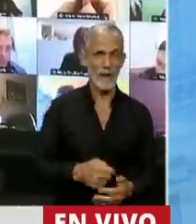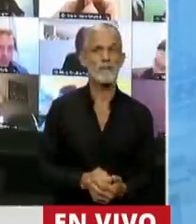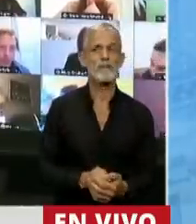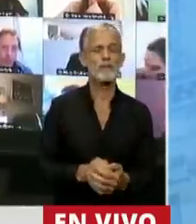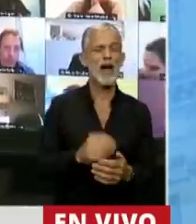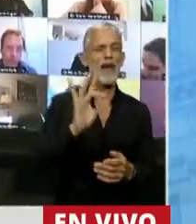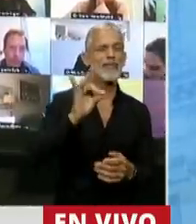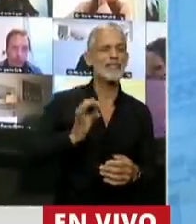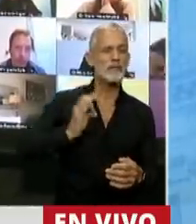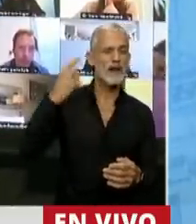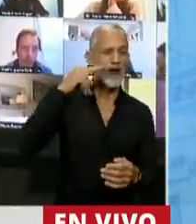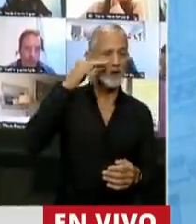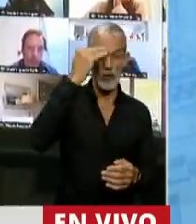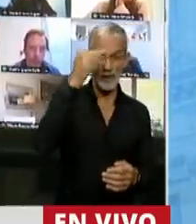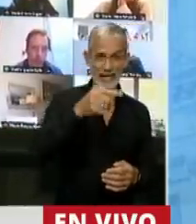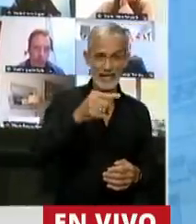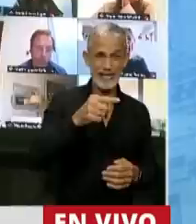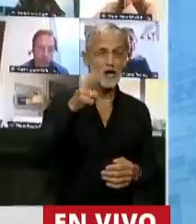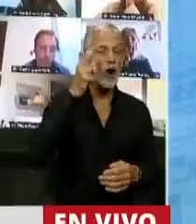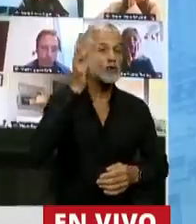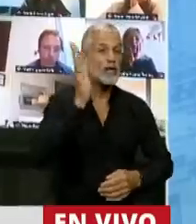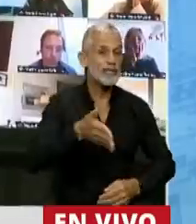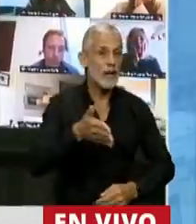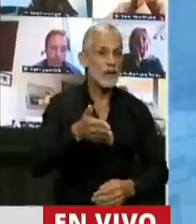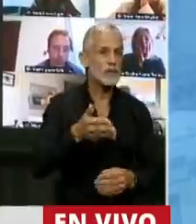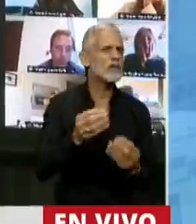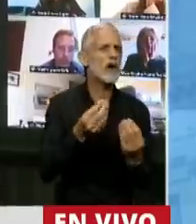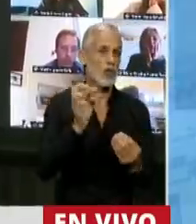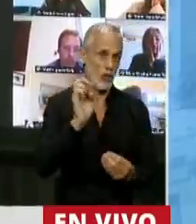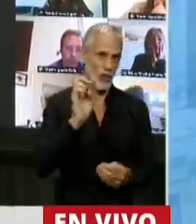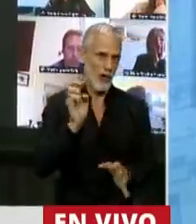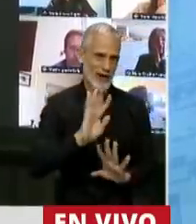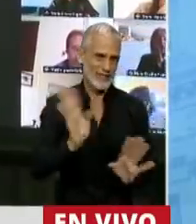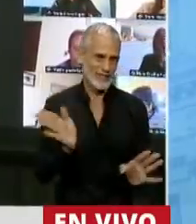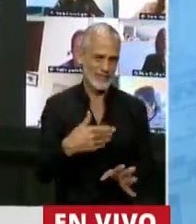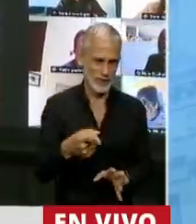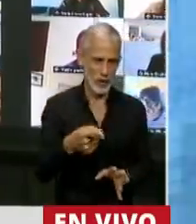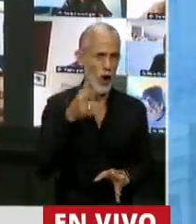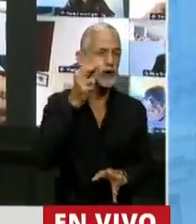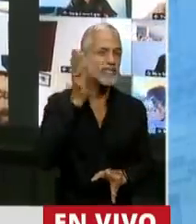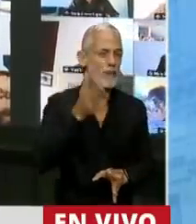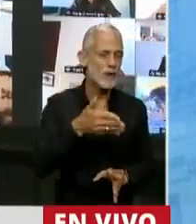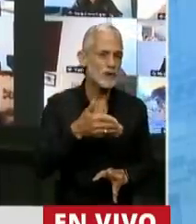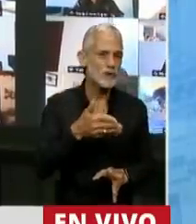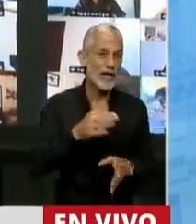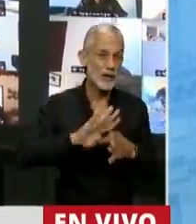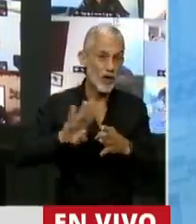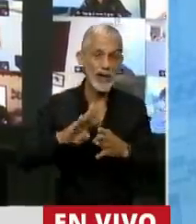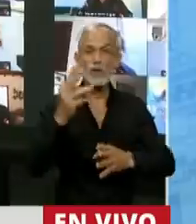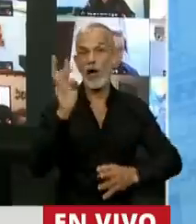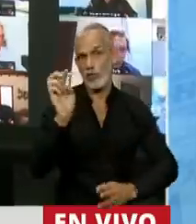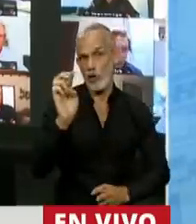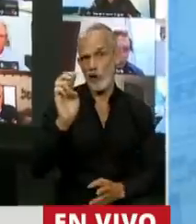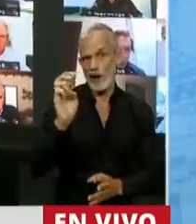a diciembre del 15 estaba 80% compuesta en dólares. ¿Entiende esto? 80% en dólares,